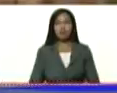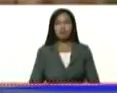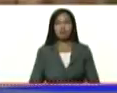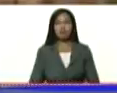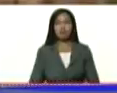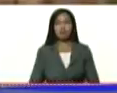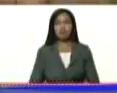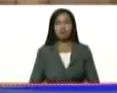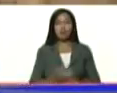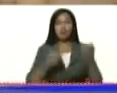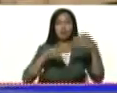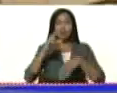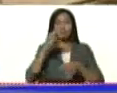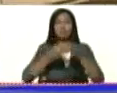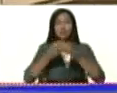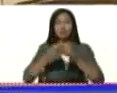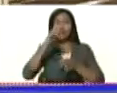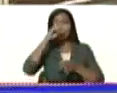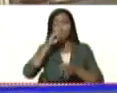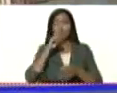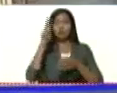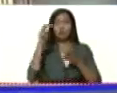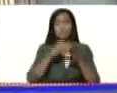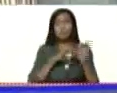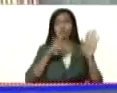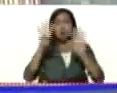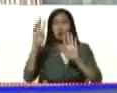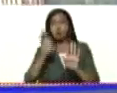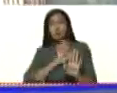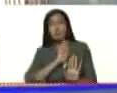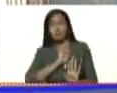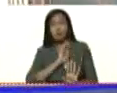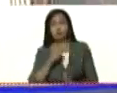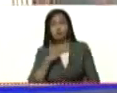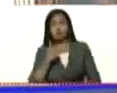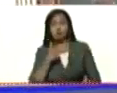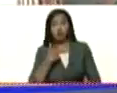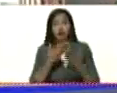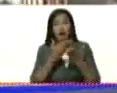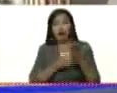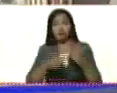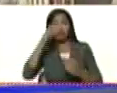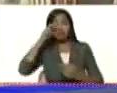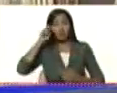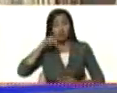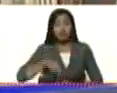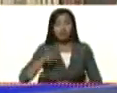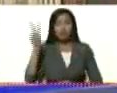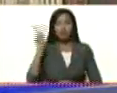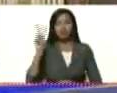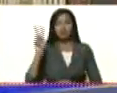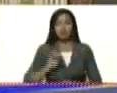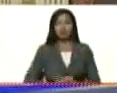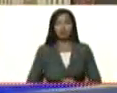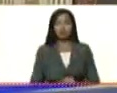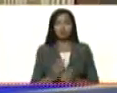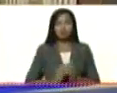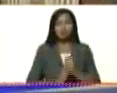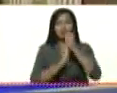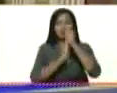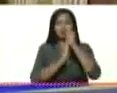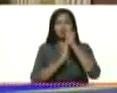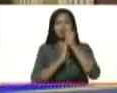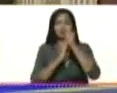Llegó el 12 de septiembre del año 2009 y yo era el canciller del comandante Hugo Chávez